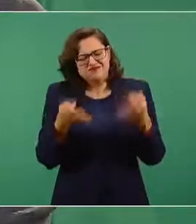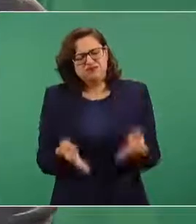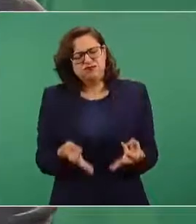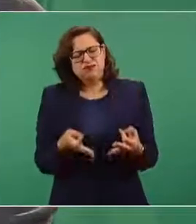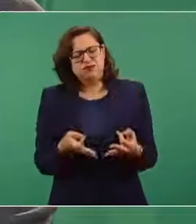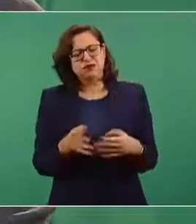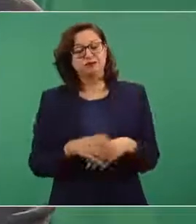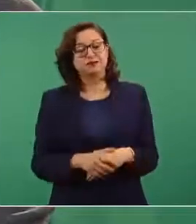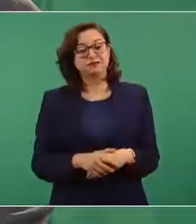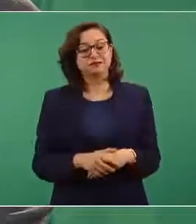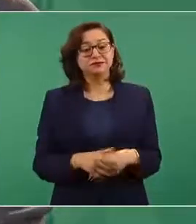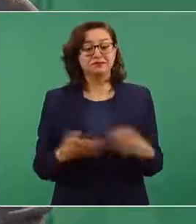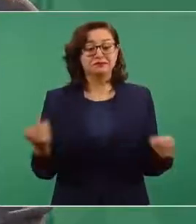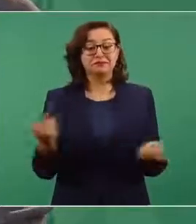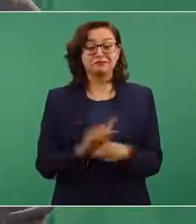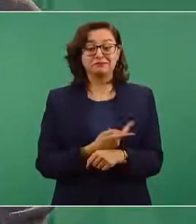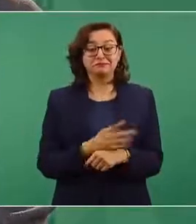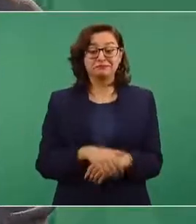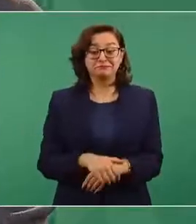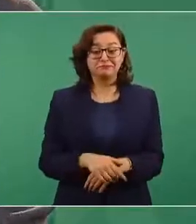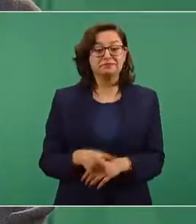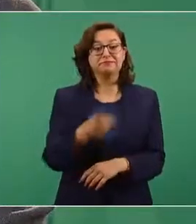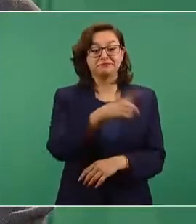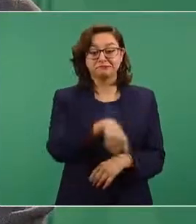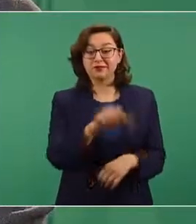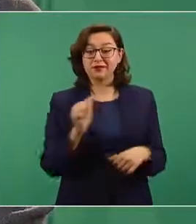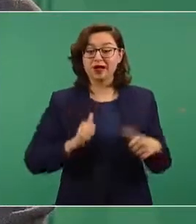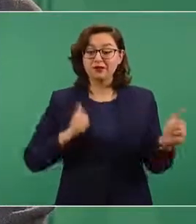valerse de todo, hasta del dolor humano,